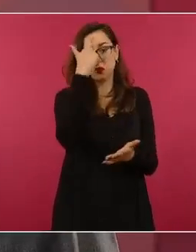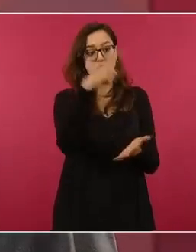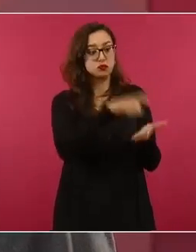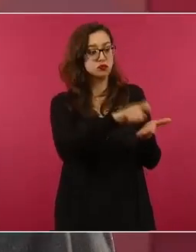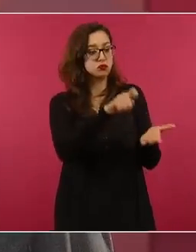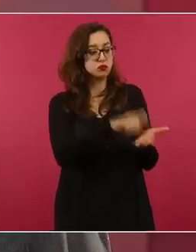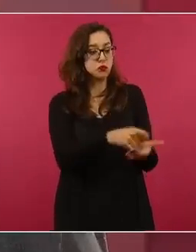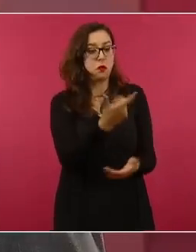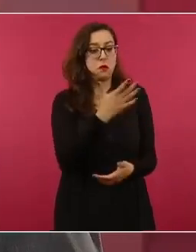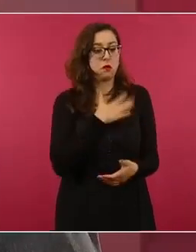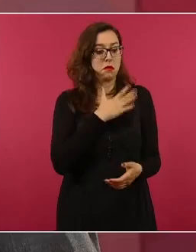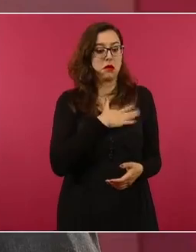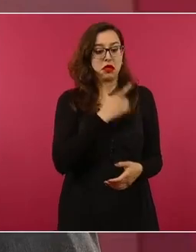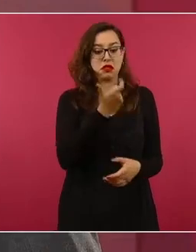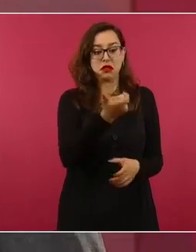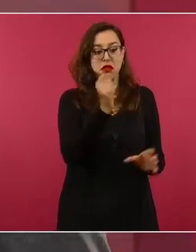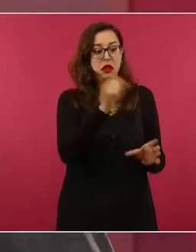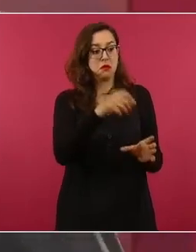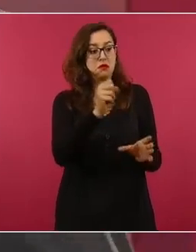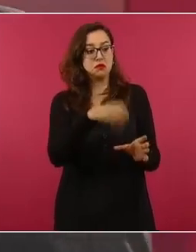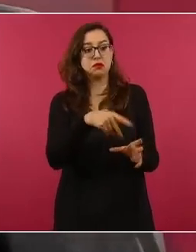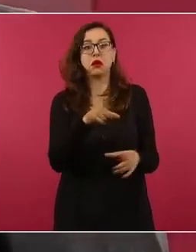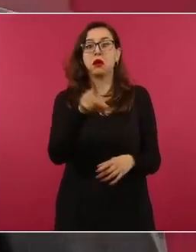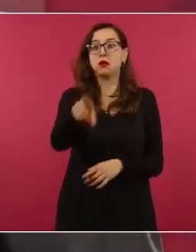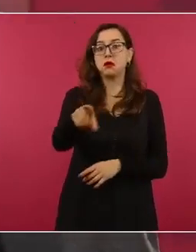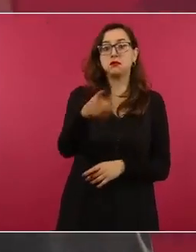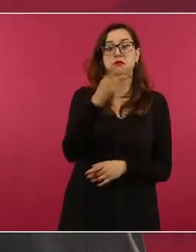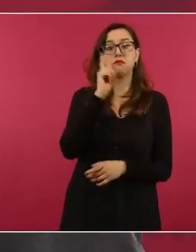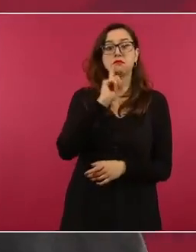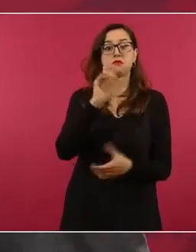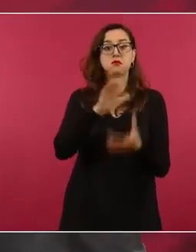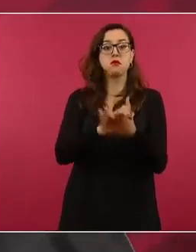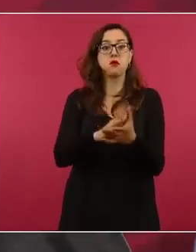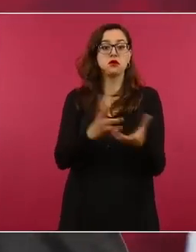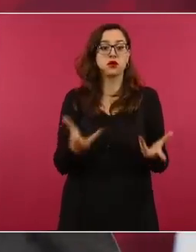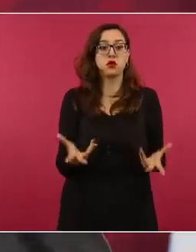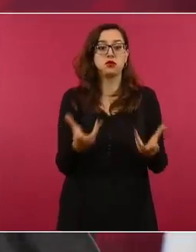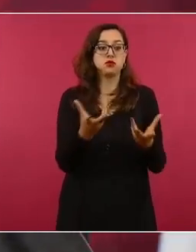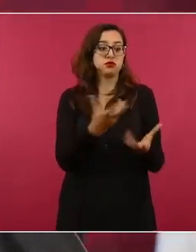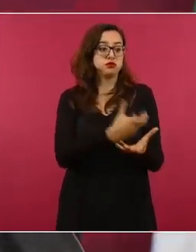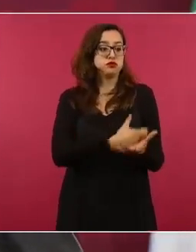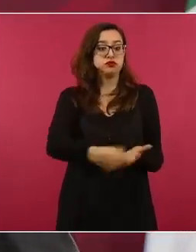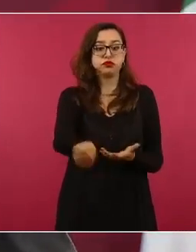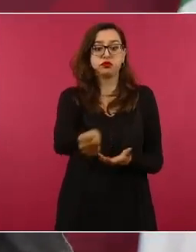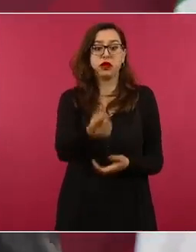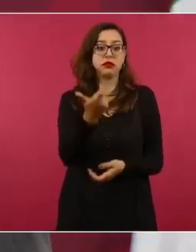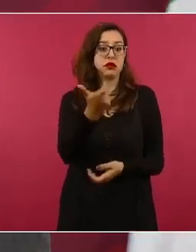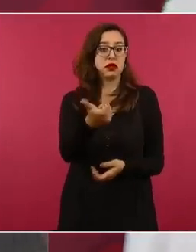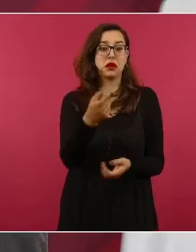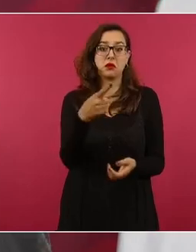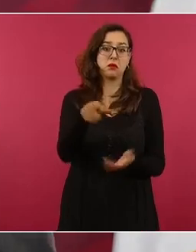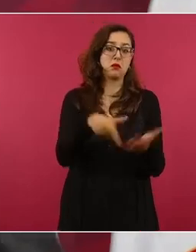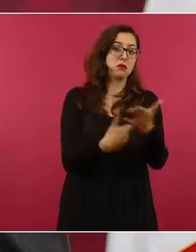ver con Beatriz, ella es la que maneja esos fondos.